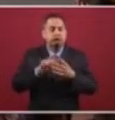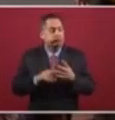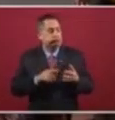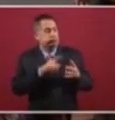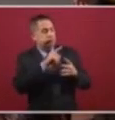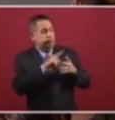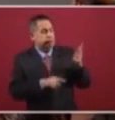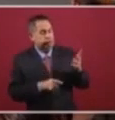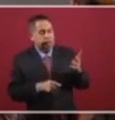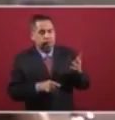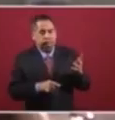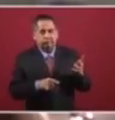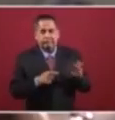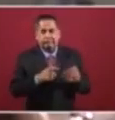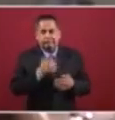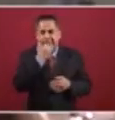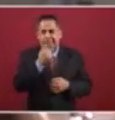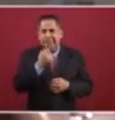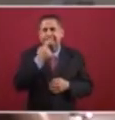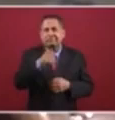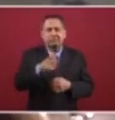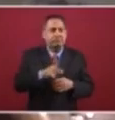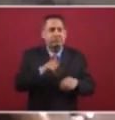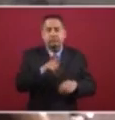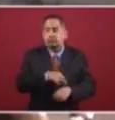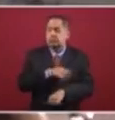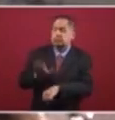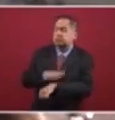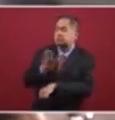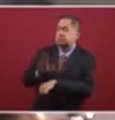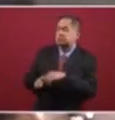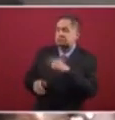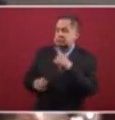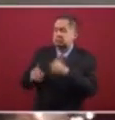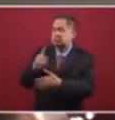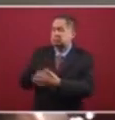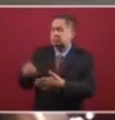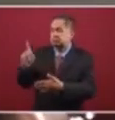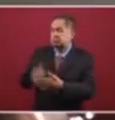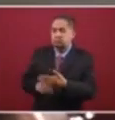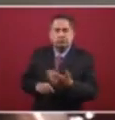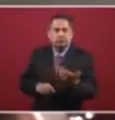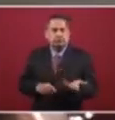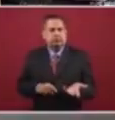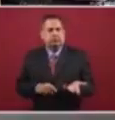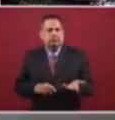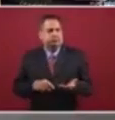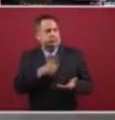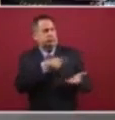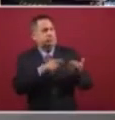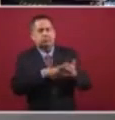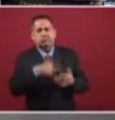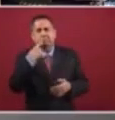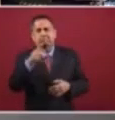estas calificadoras pues obviamente nos dan malas notas y ya no solamente se queda en retórica.